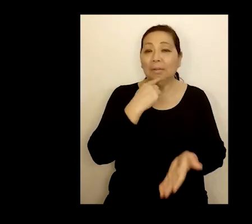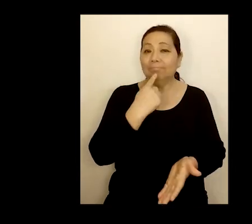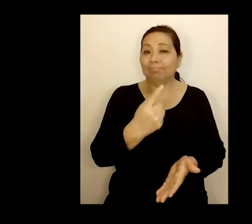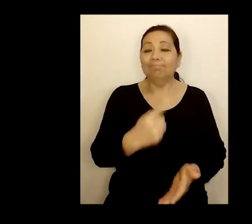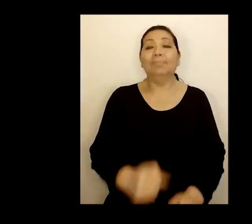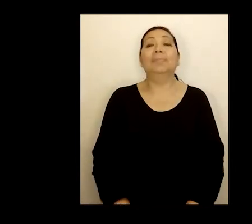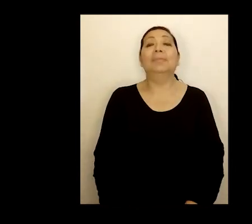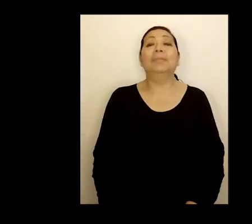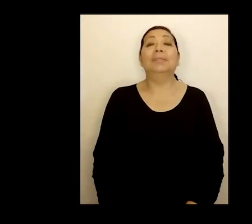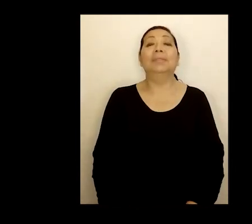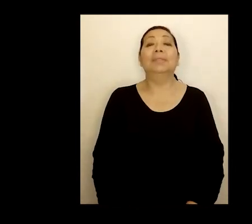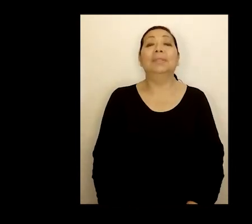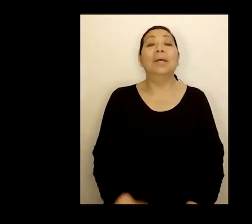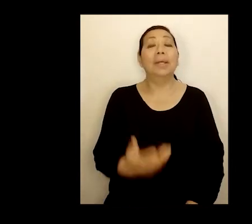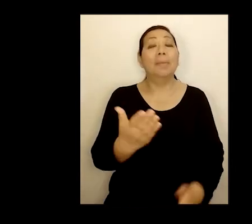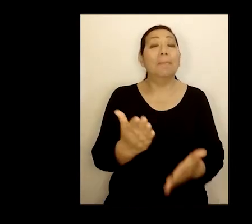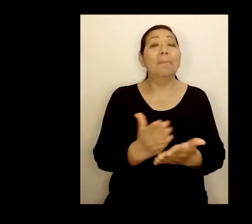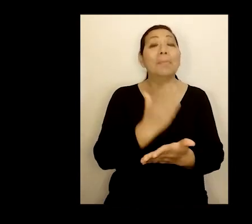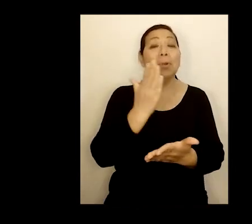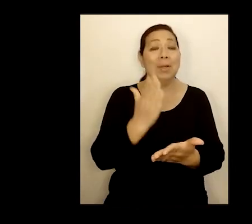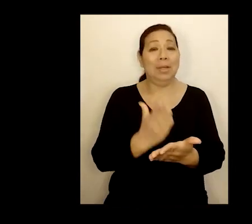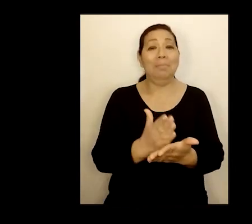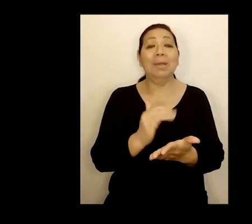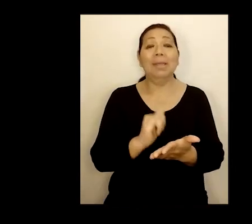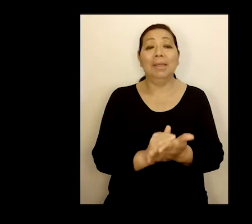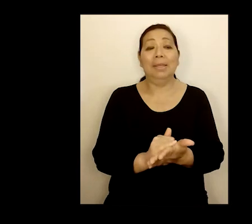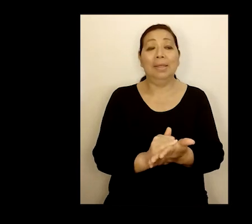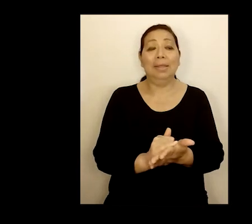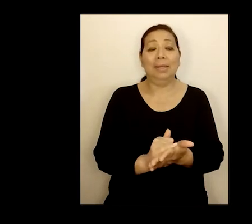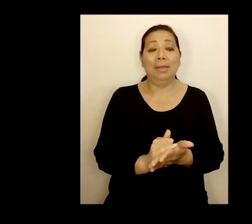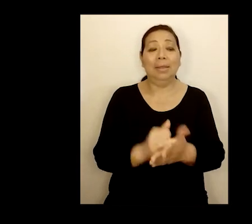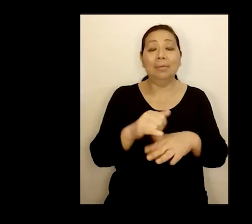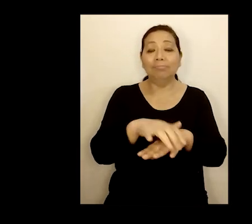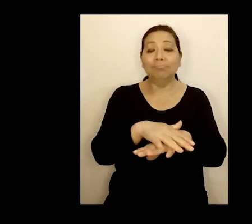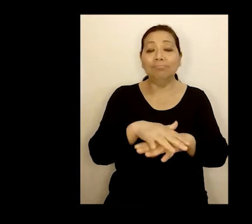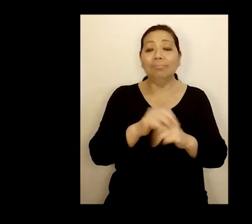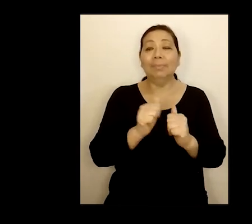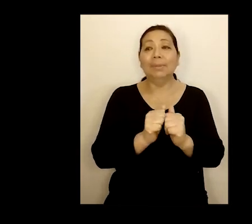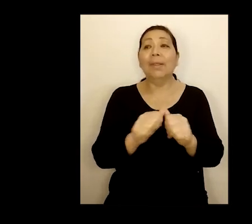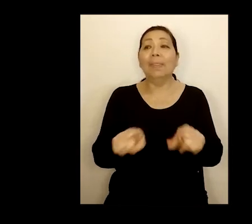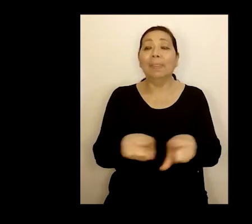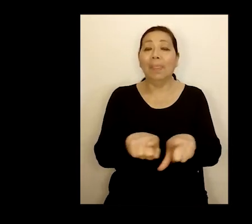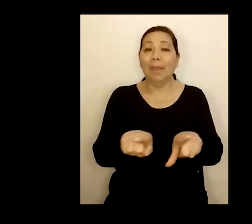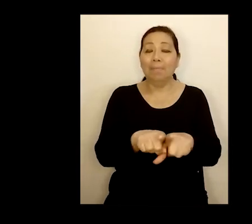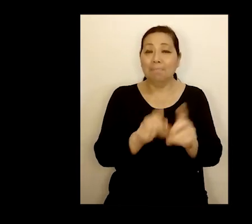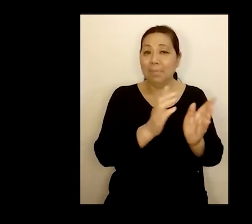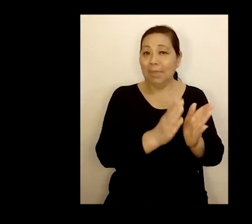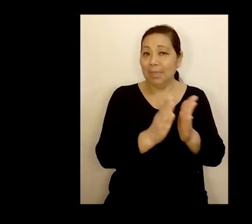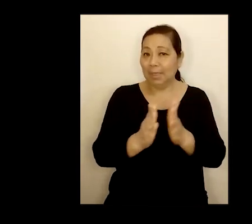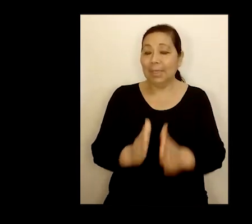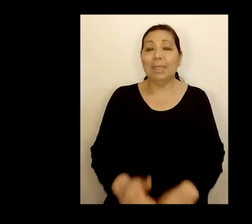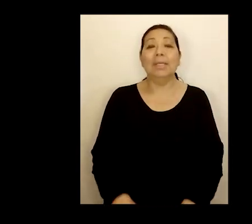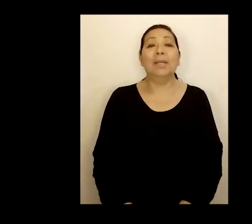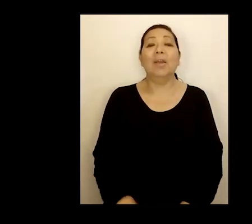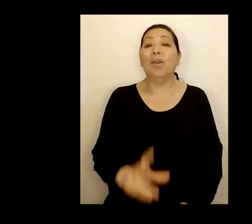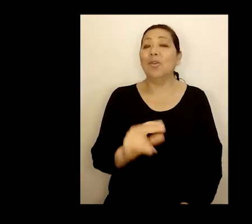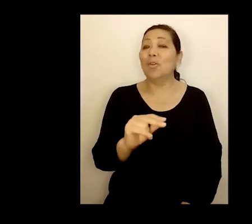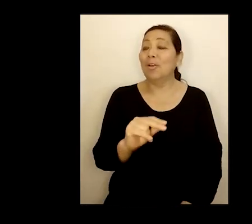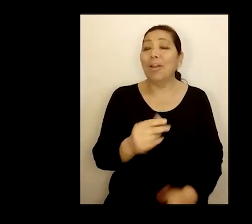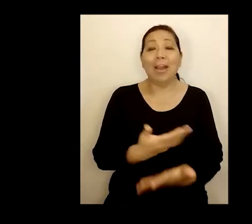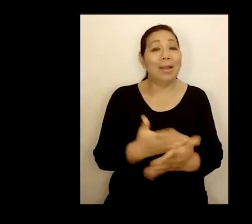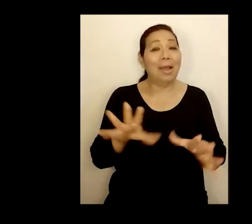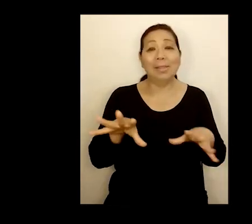advertimos, que el meollo del asunto o de su pretensión es que en sede administrativa y al mismo en sede ordinaria no se